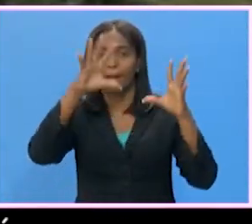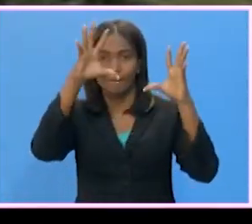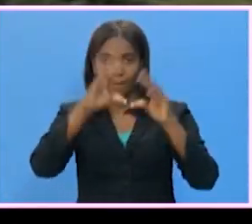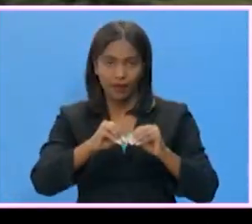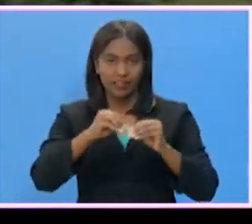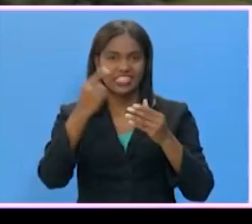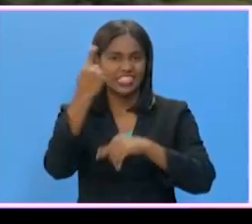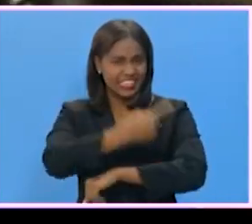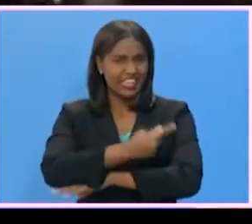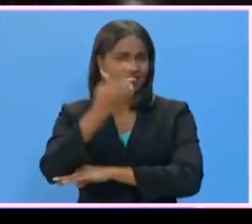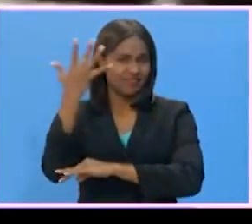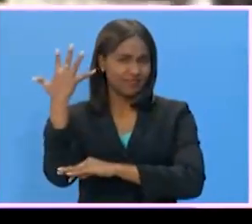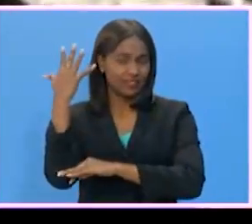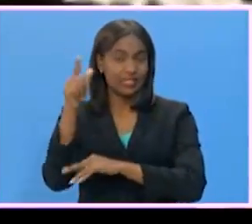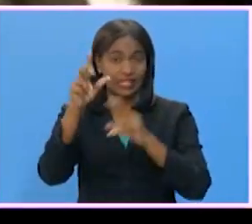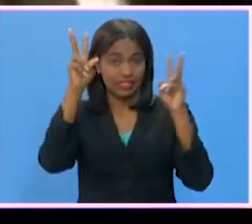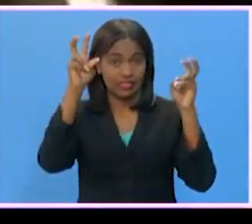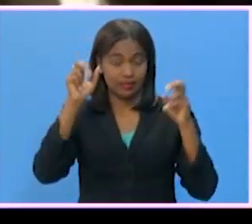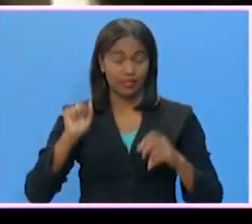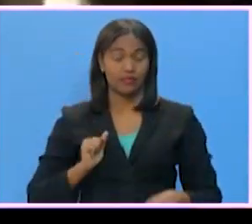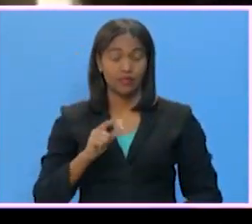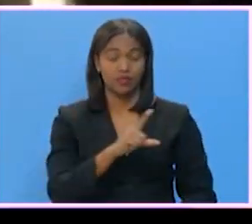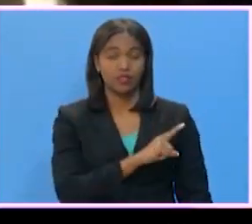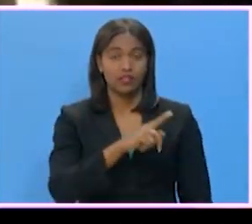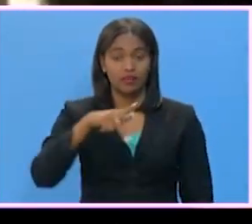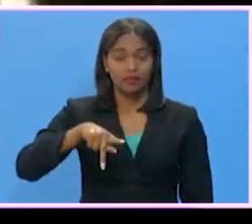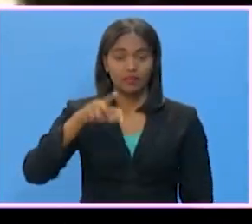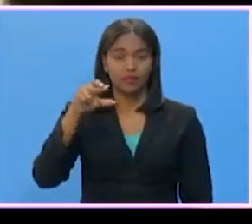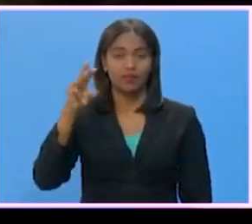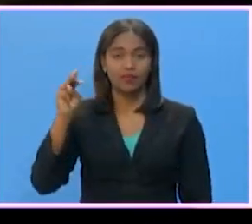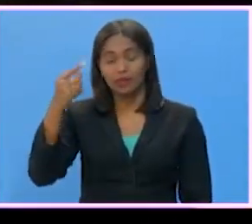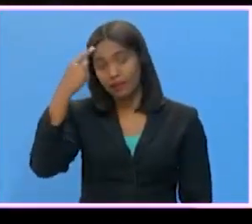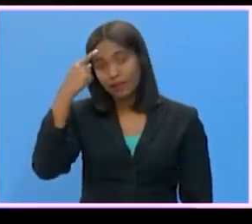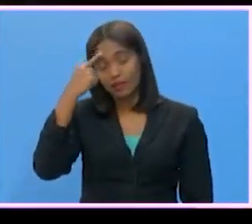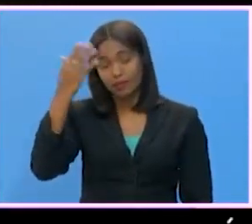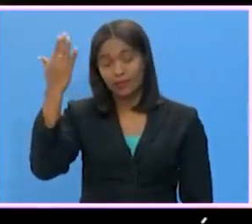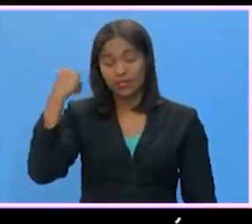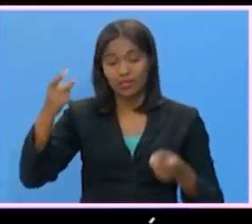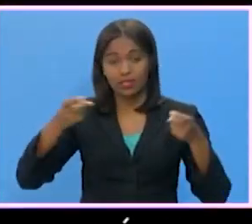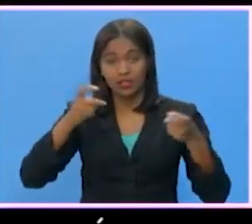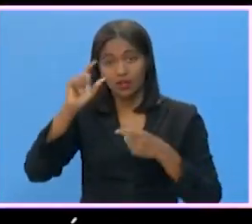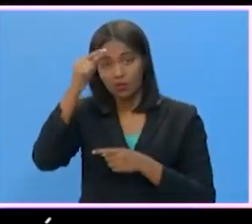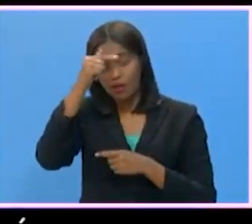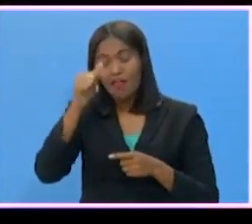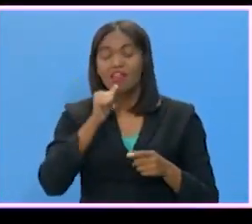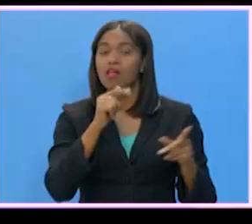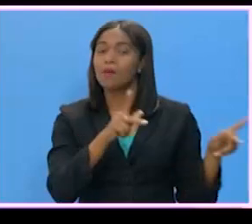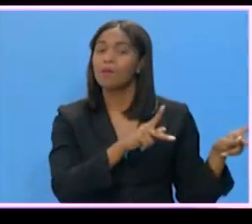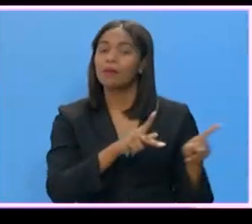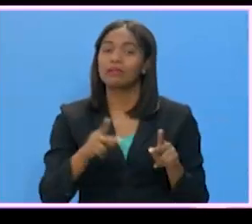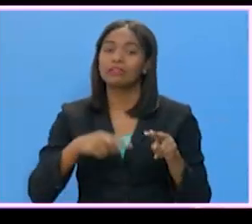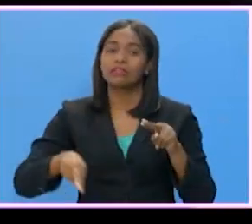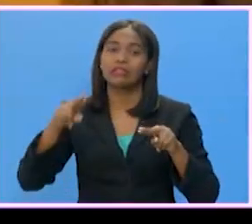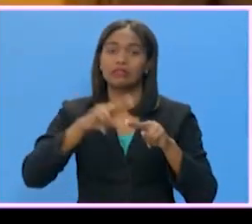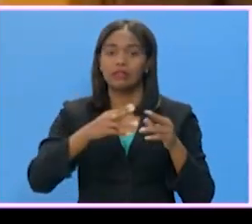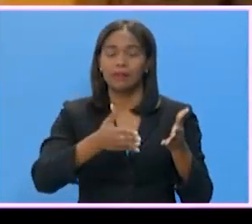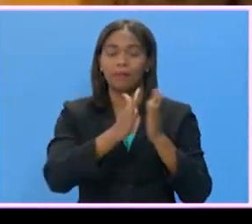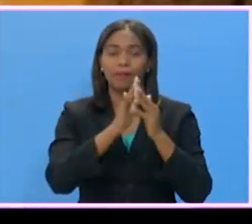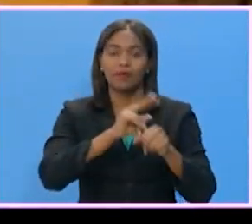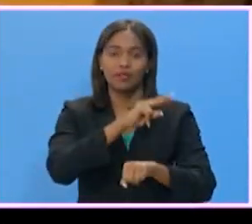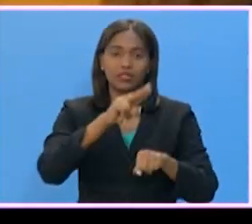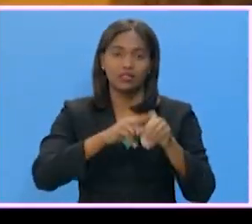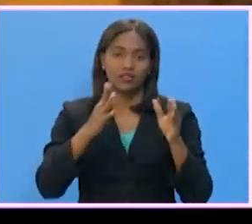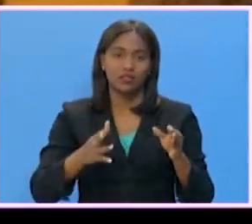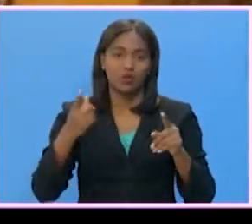días. Sobre el tema, legisladores del PRM entienden que la pasada gestión no planificó sobre el aumento de la demanda nacional,